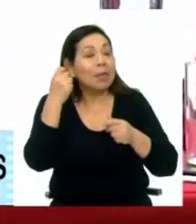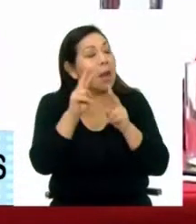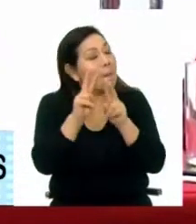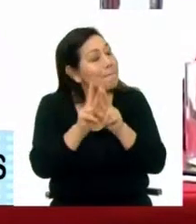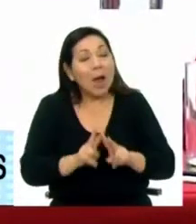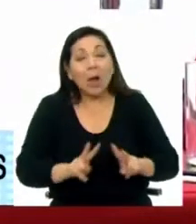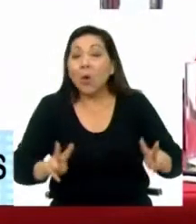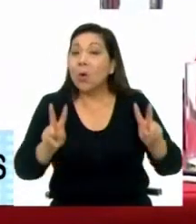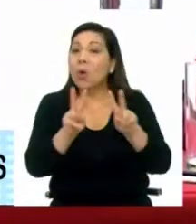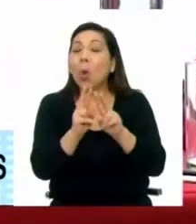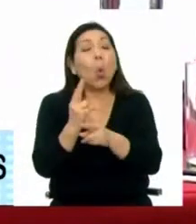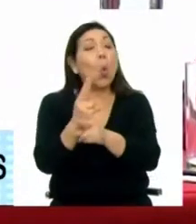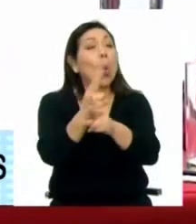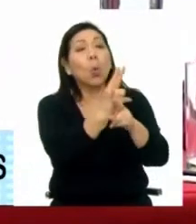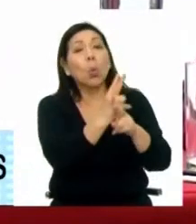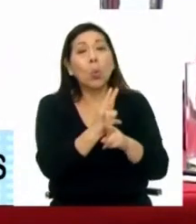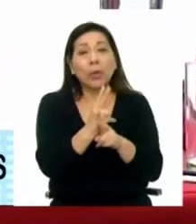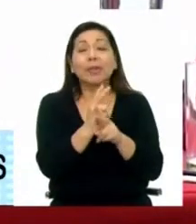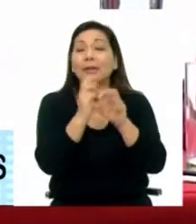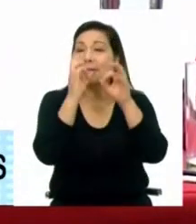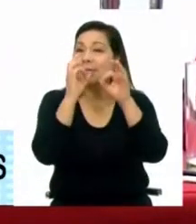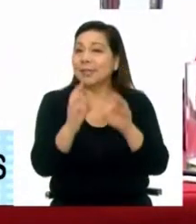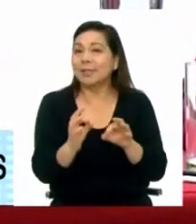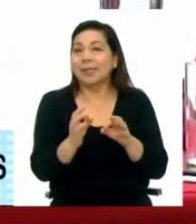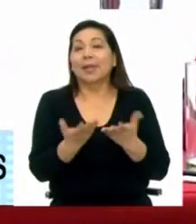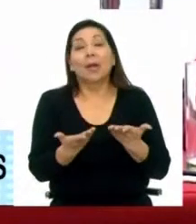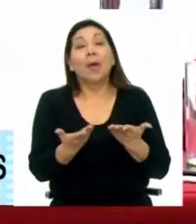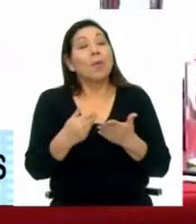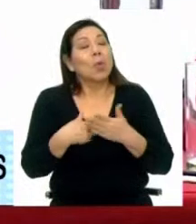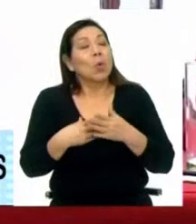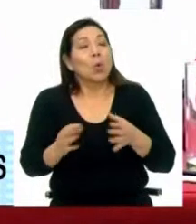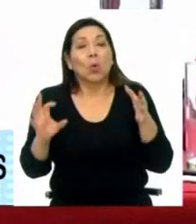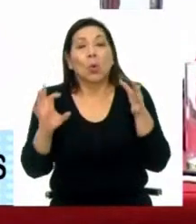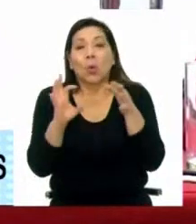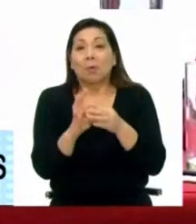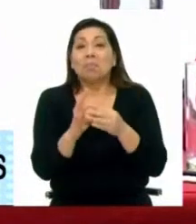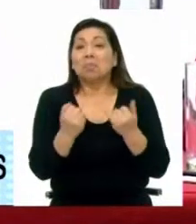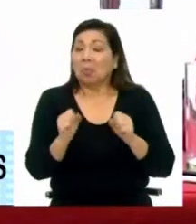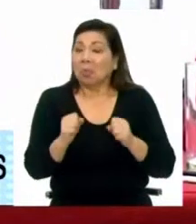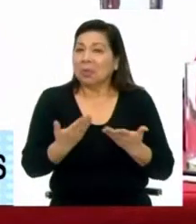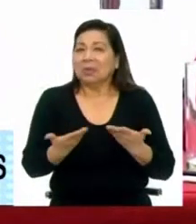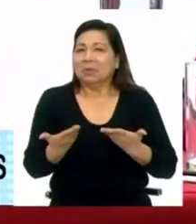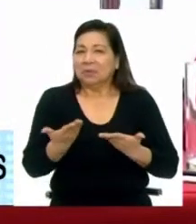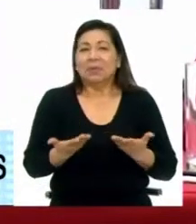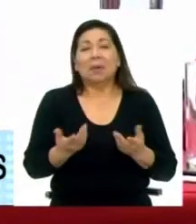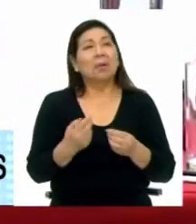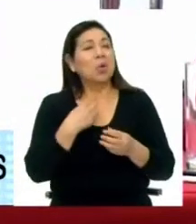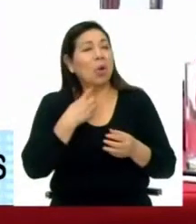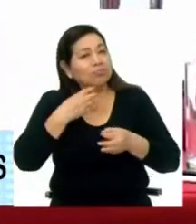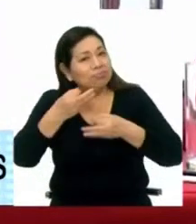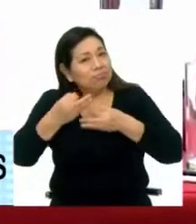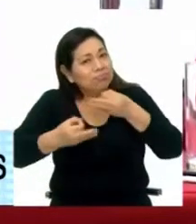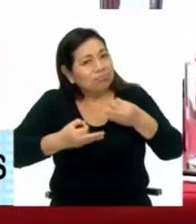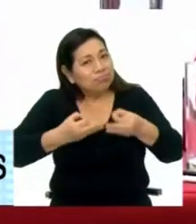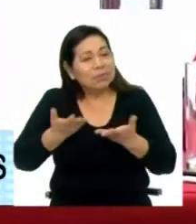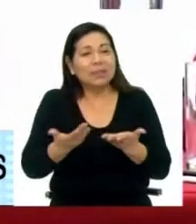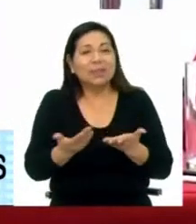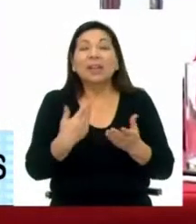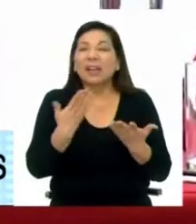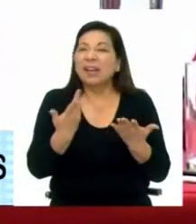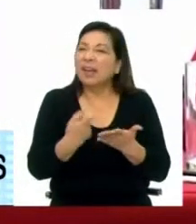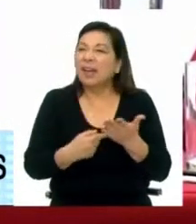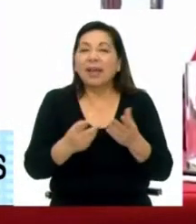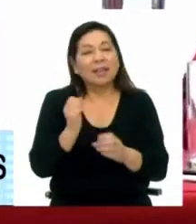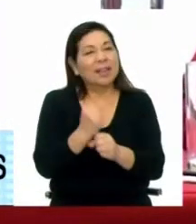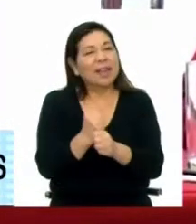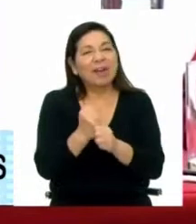el valor y la conservación, que fundamentalmente son nuestros aliados. Eso podría alcanzarle a grosso modo en lo que se está